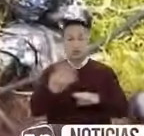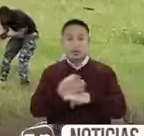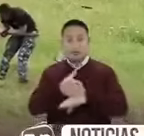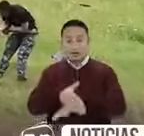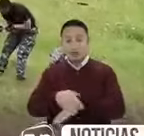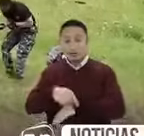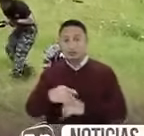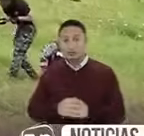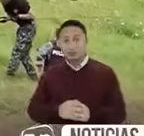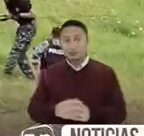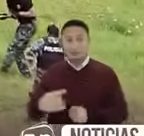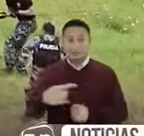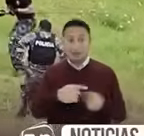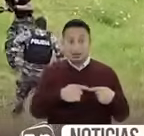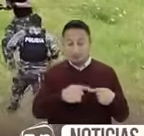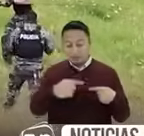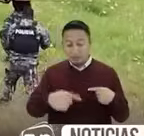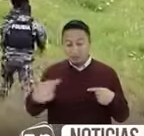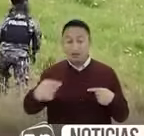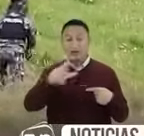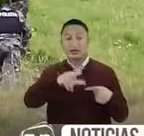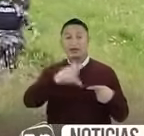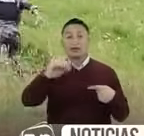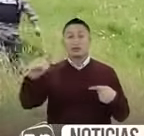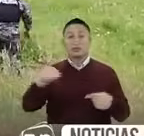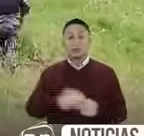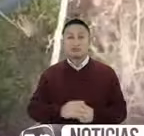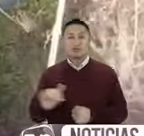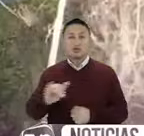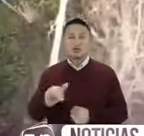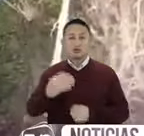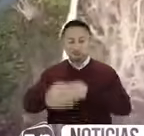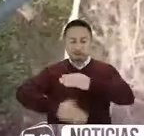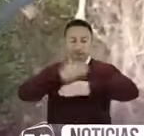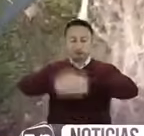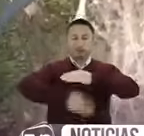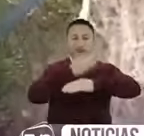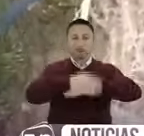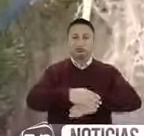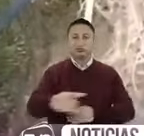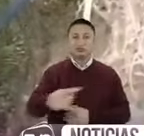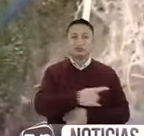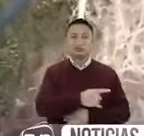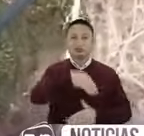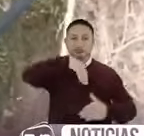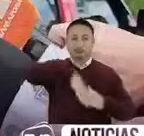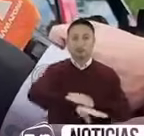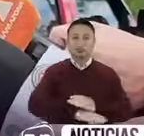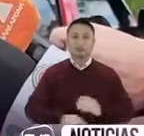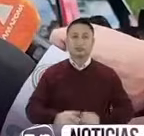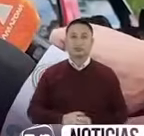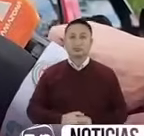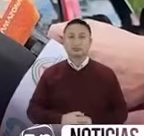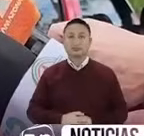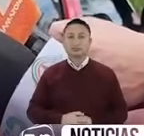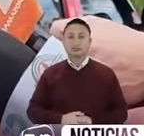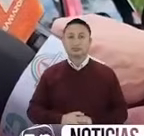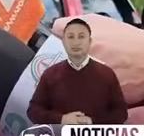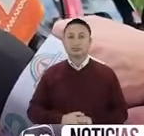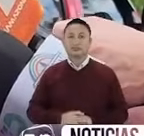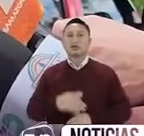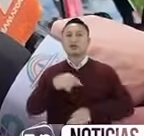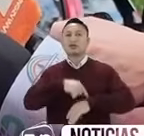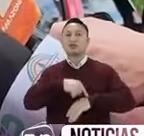de donde se encontró el primer cadáver, también envuelta en un saco de yute y sumergida en el fondo del pozo. Es demasiado tiempo y que se ha mantenido en el